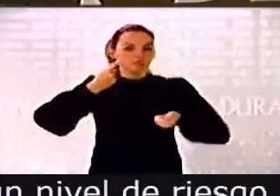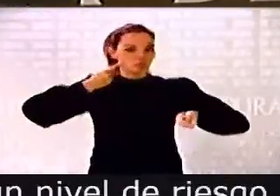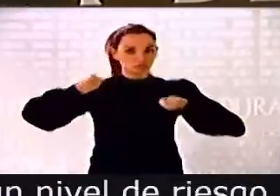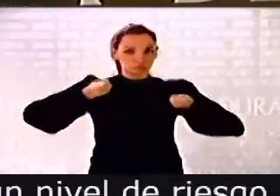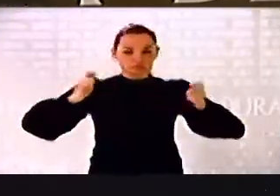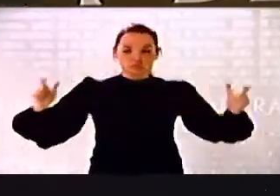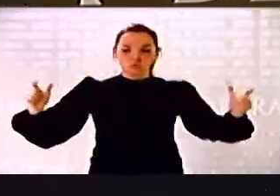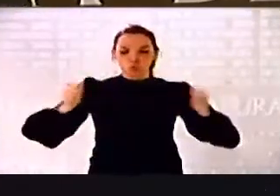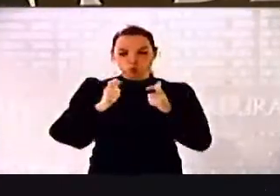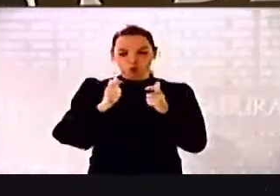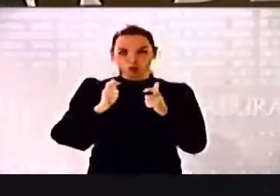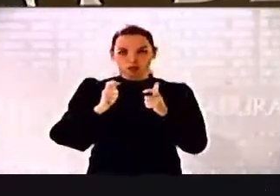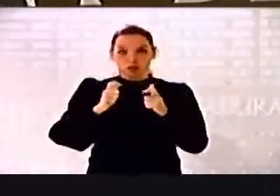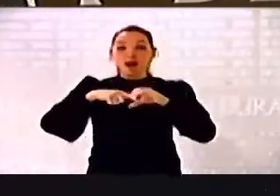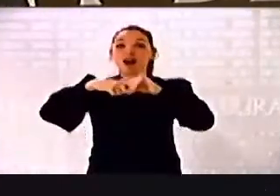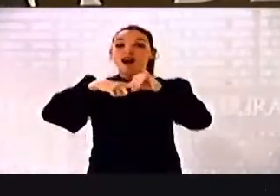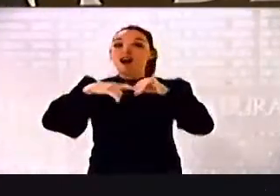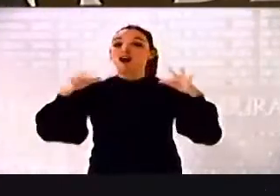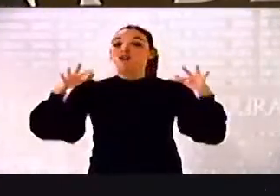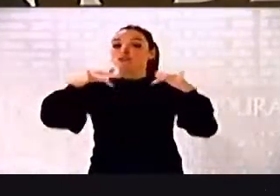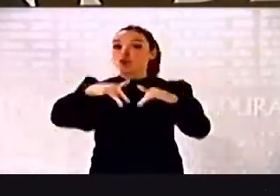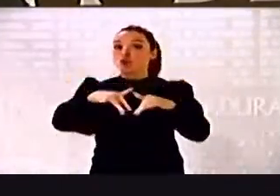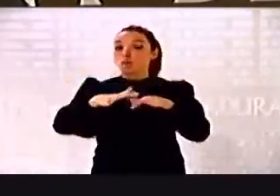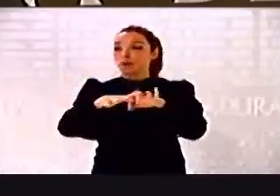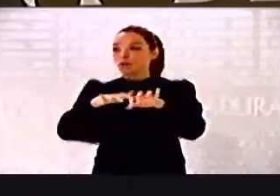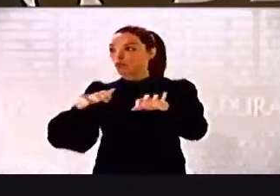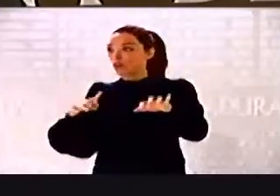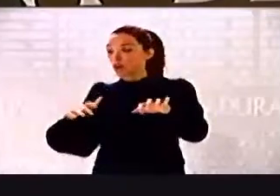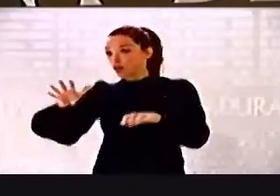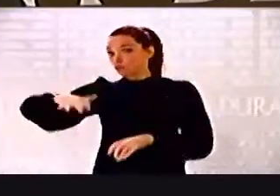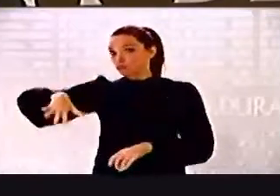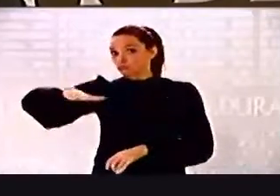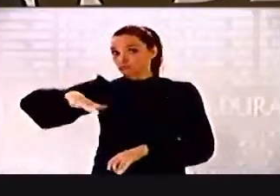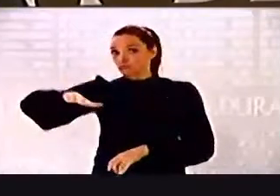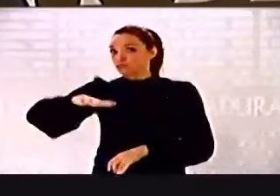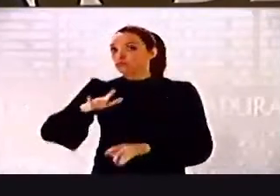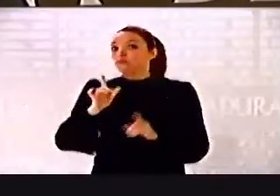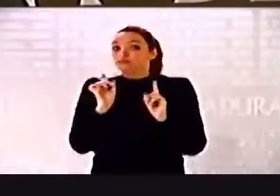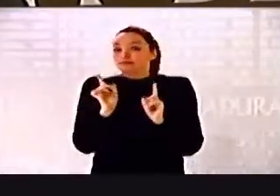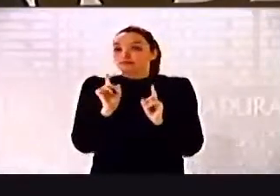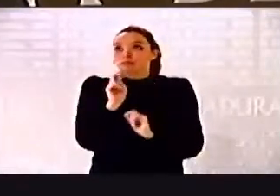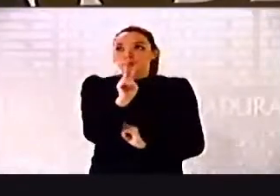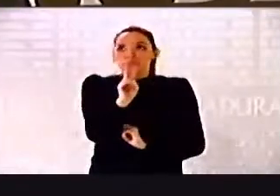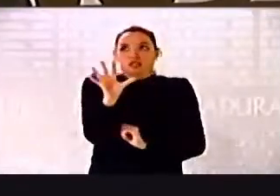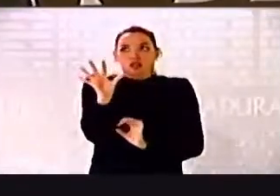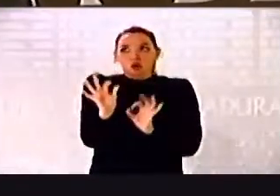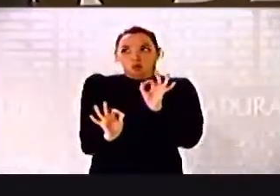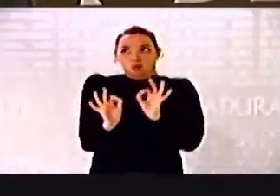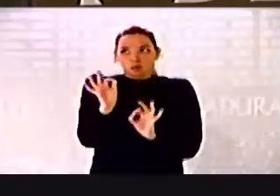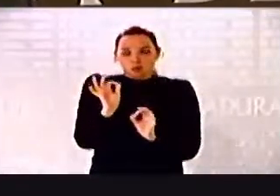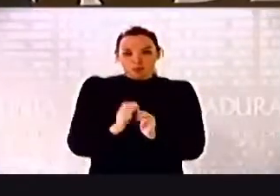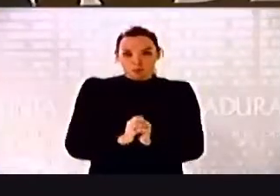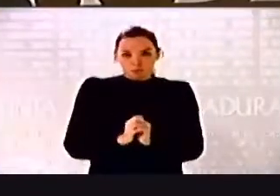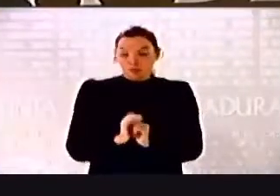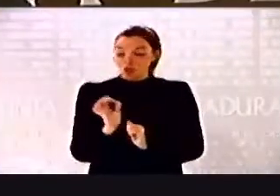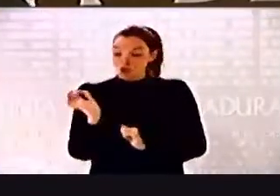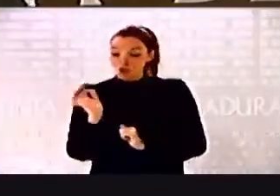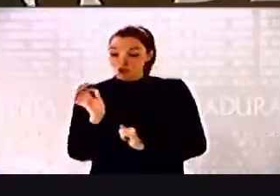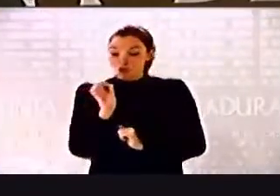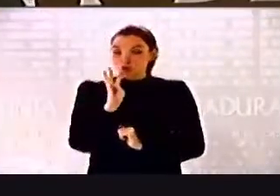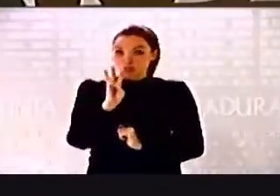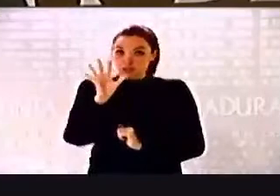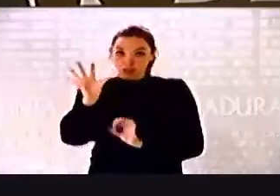Eso es bajar los aforos en la mayoría de los sitios al 25% o al